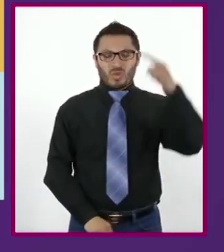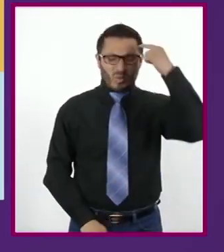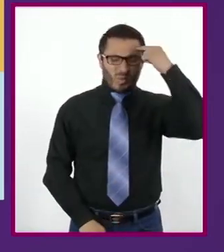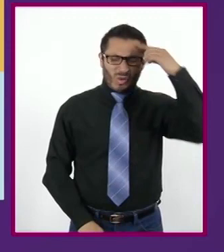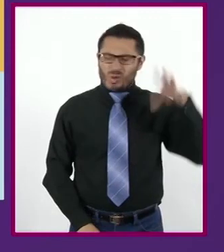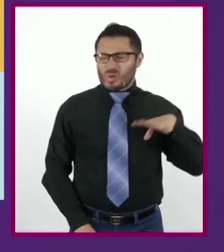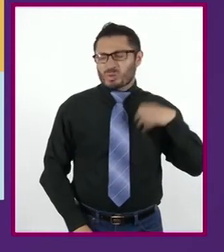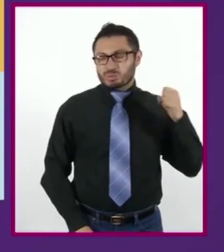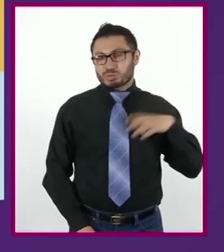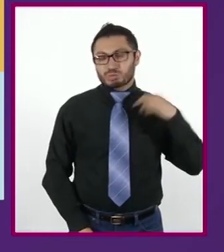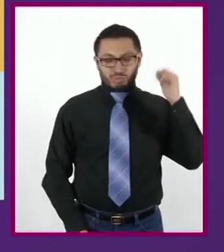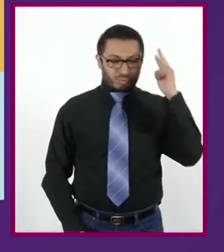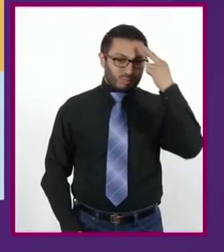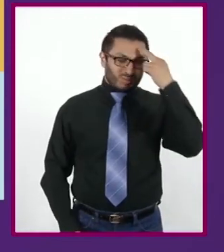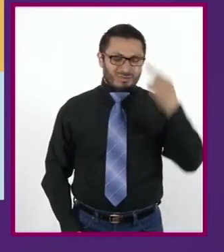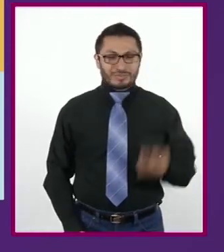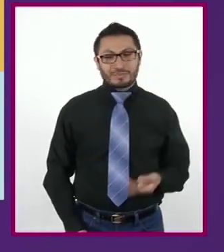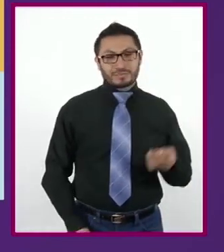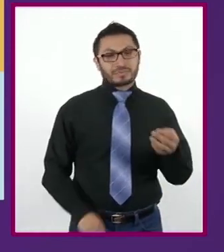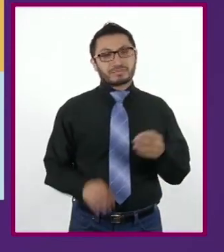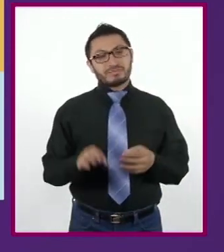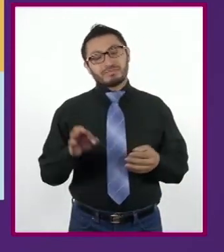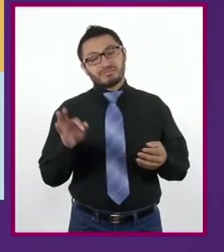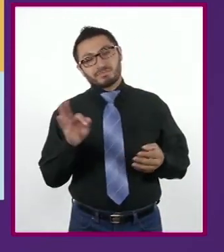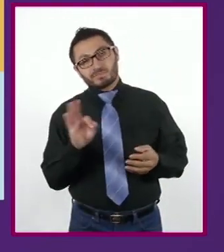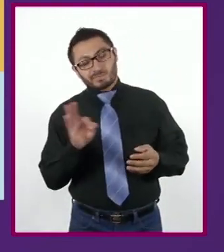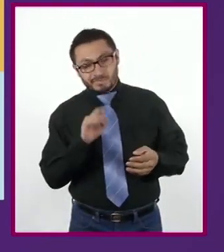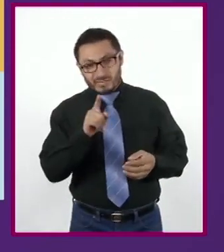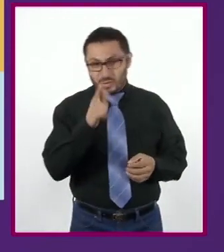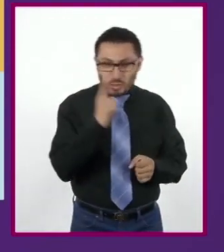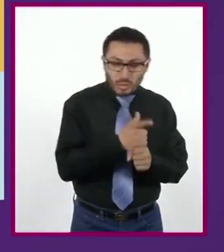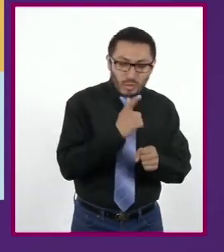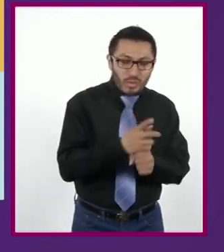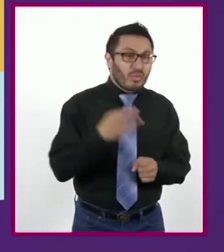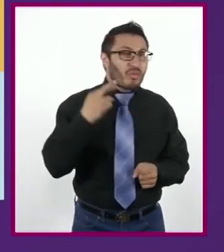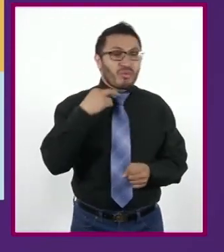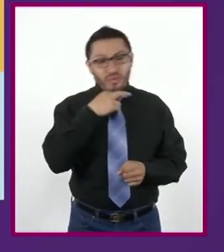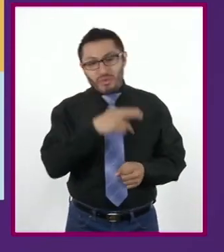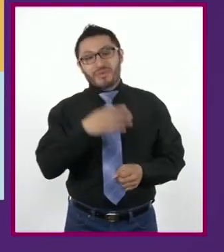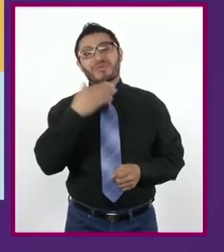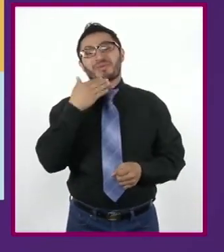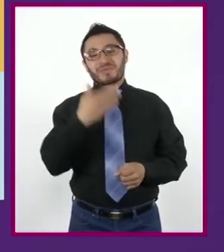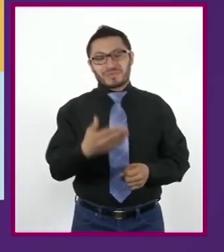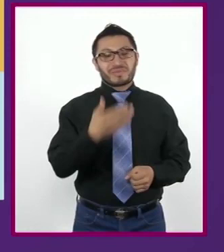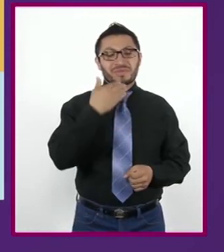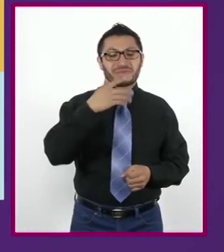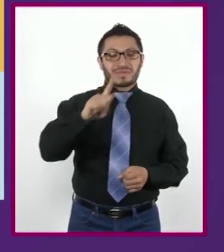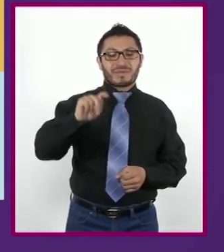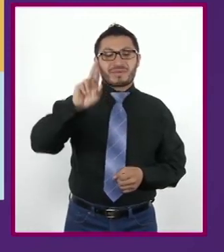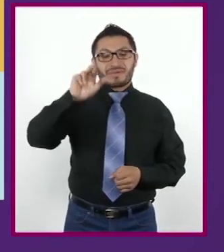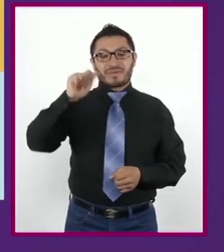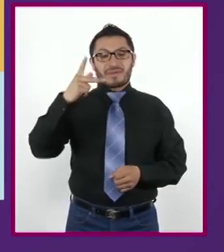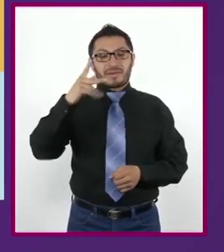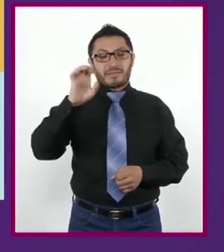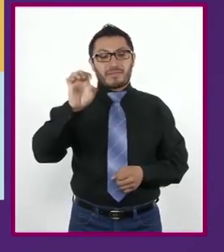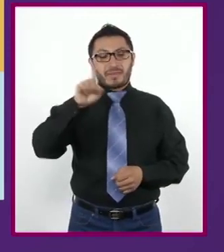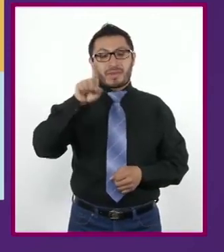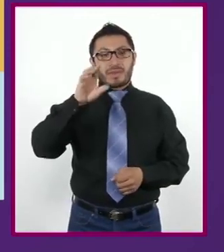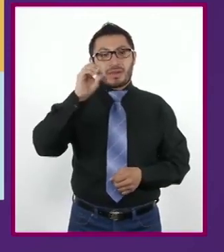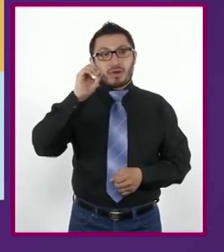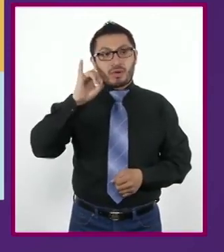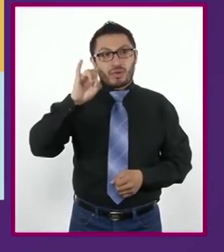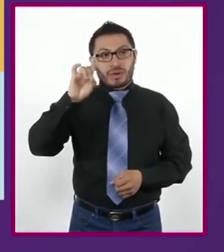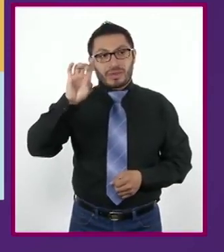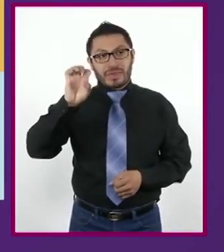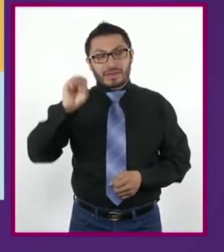recordarlo. Puedo intuir que descubrieron rápidamente. Así es, son los trapezoides. ¿Cómo